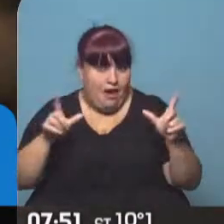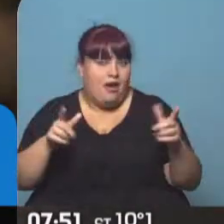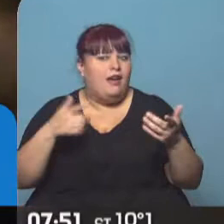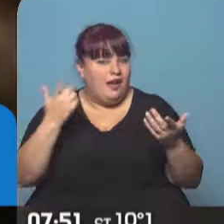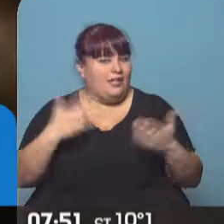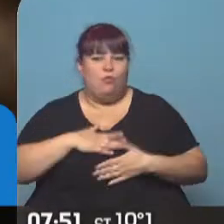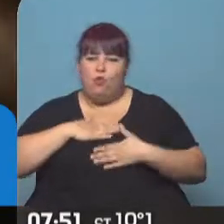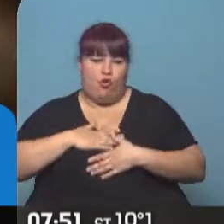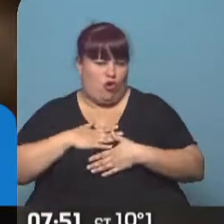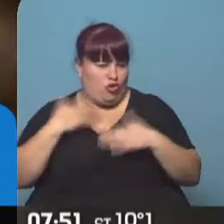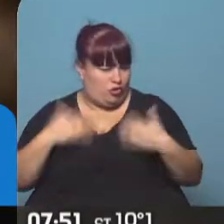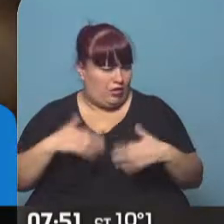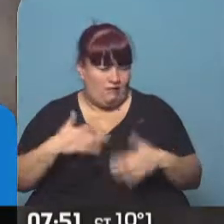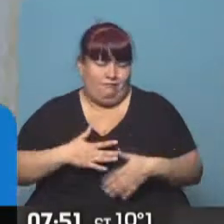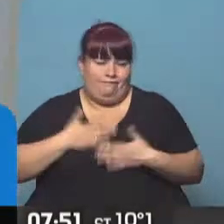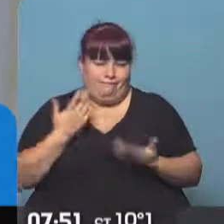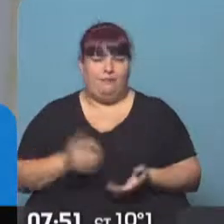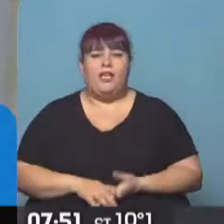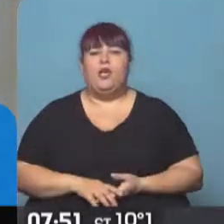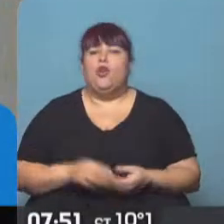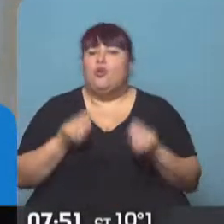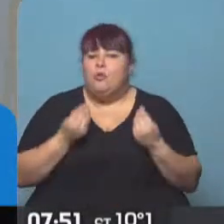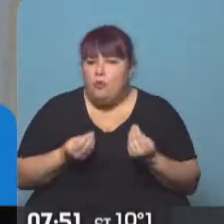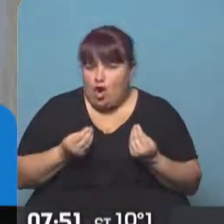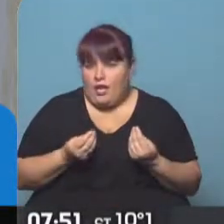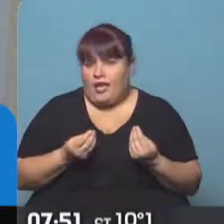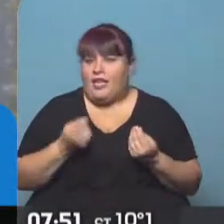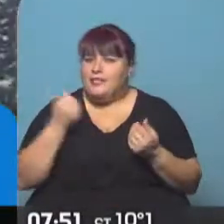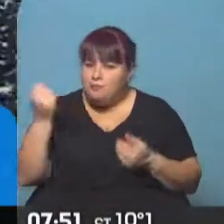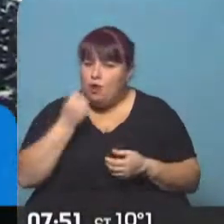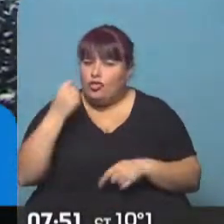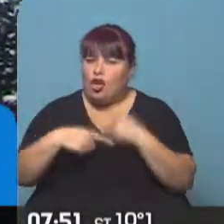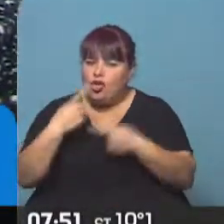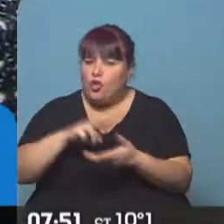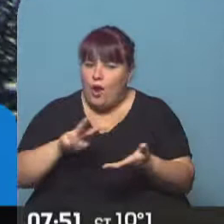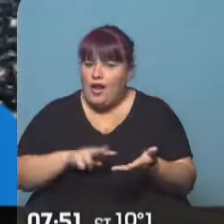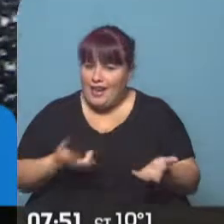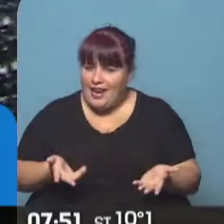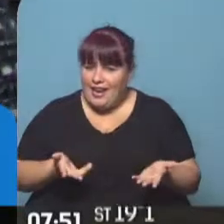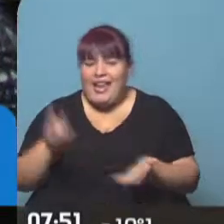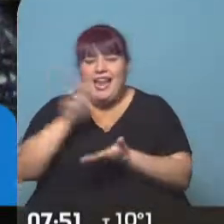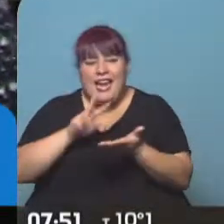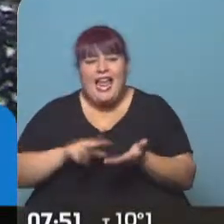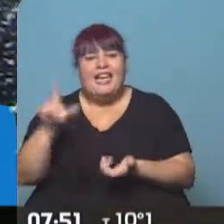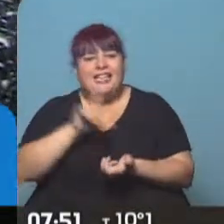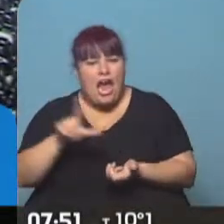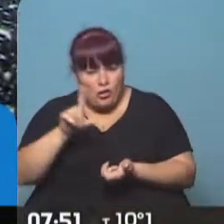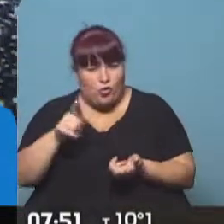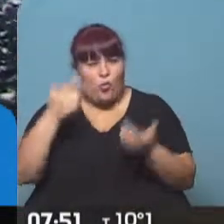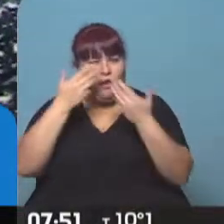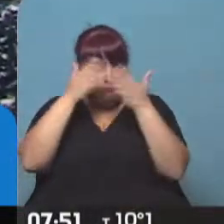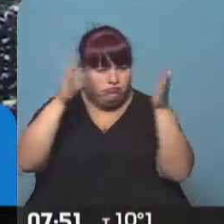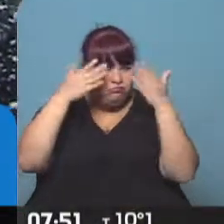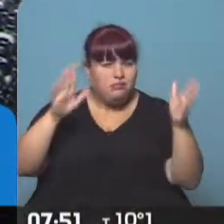una satisfacción enorme. ¿Por qué decimos que vale la pena seguir leyendo? Y leer literatura, que abre